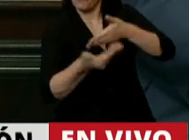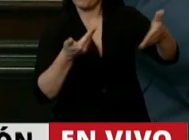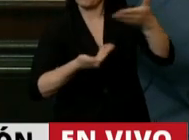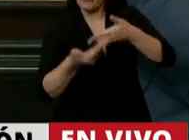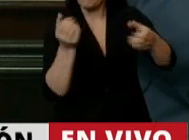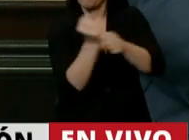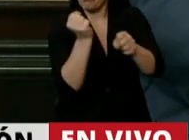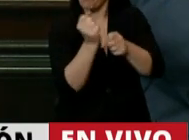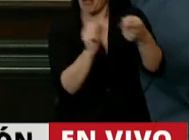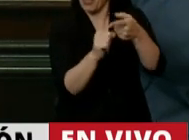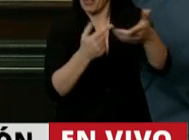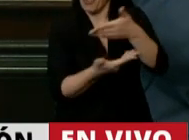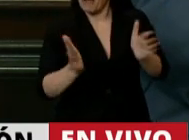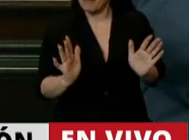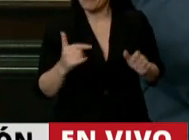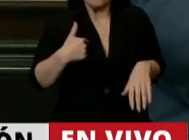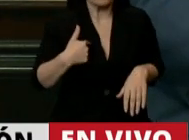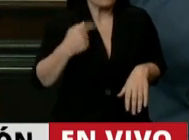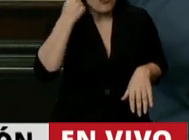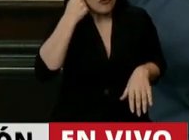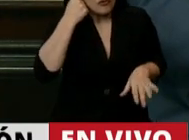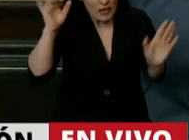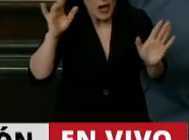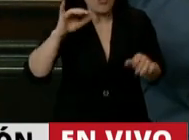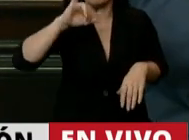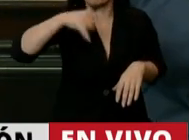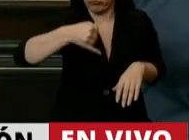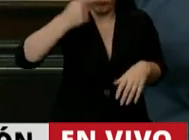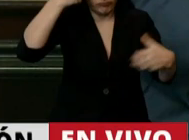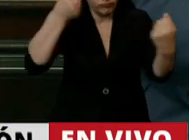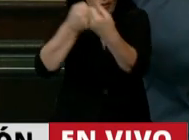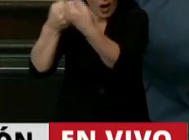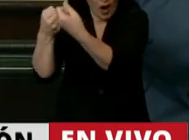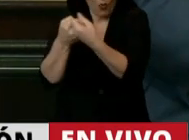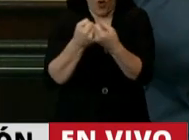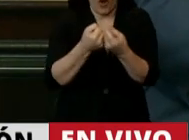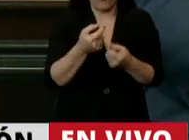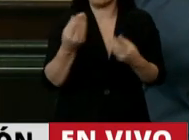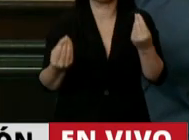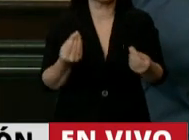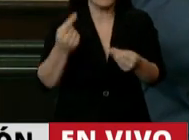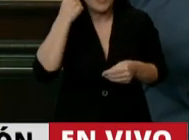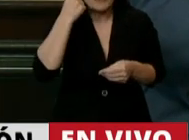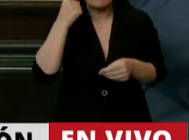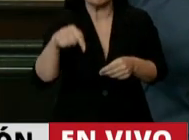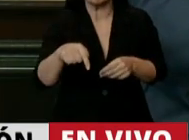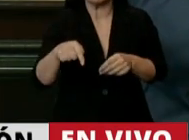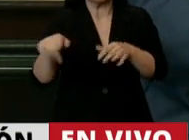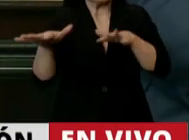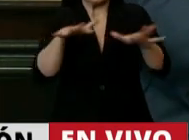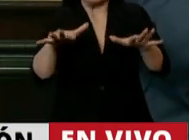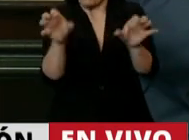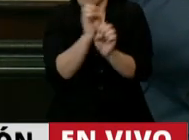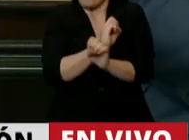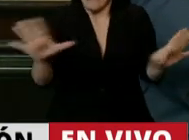Yo también lo que creo, ahí sí, coincido con muchos que plantearon la situación grave en la